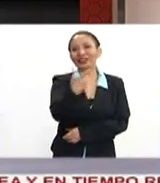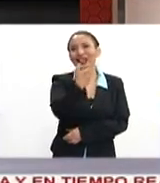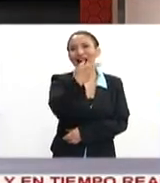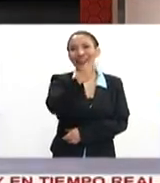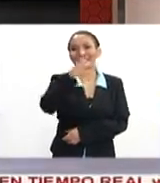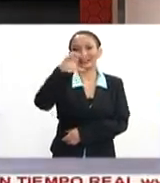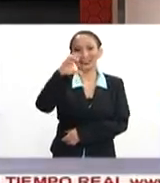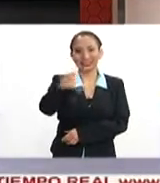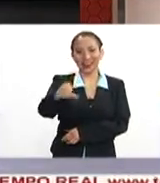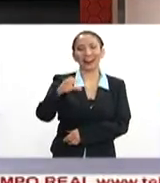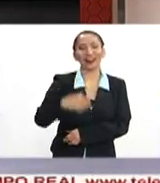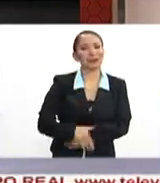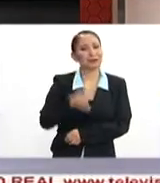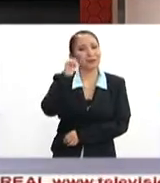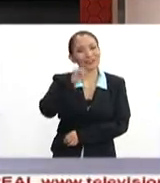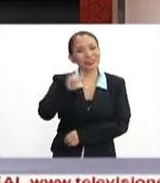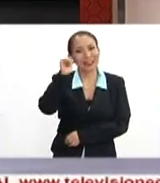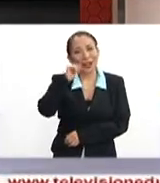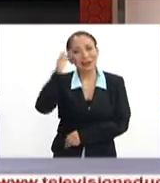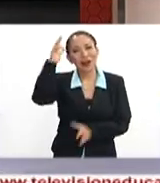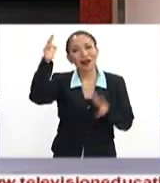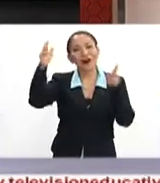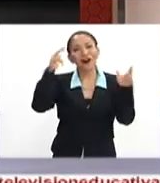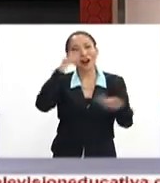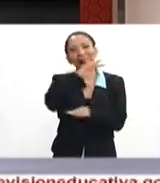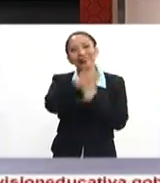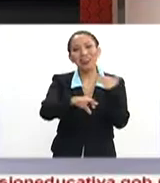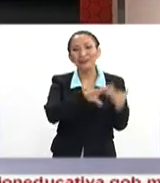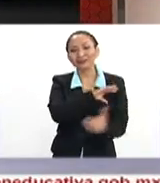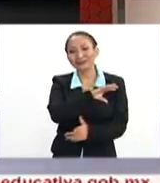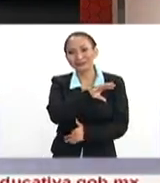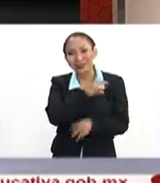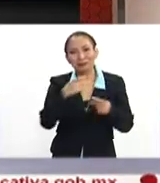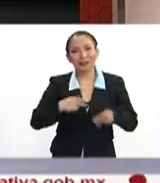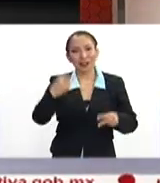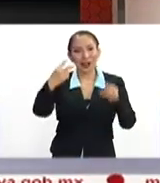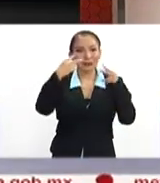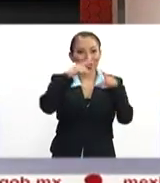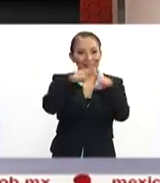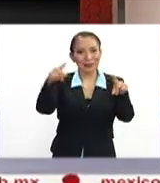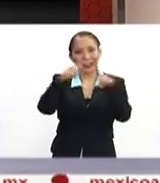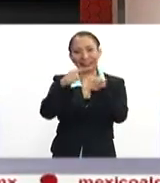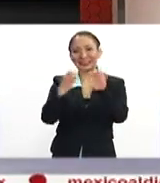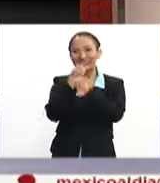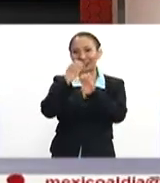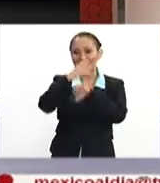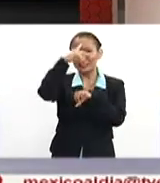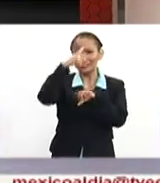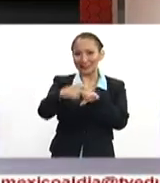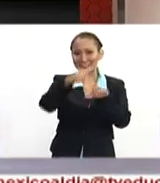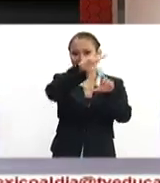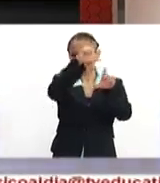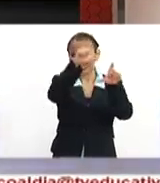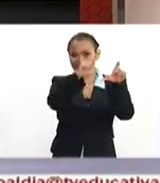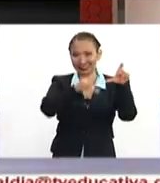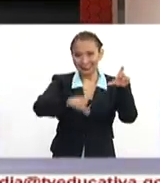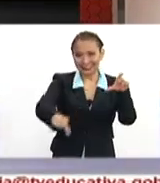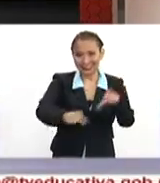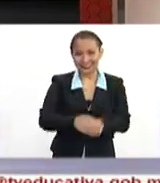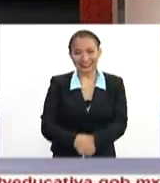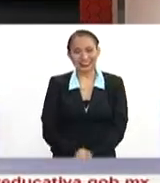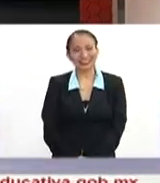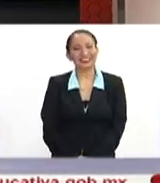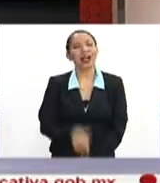14 grados centígrados. Como siempre, un saludo muy afectuoso también a quienes nos están viendo en el interior de la República